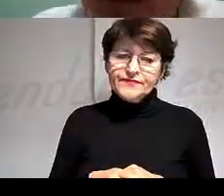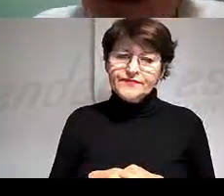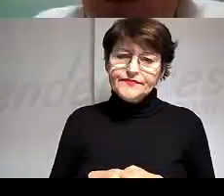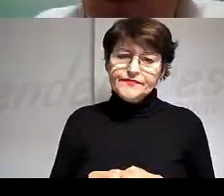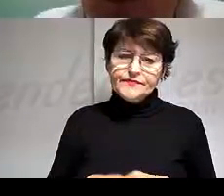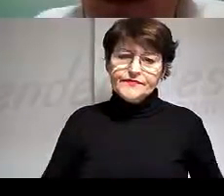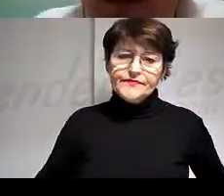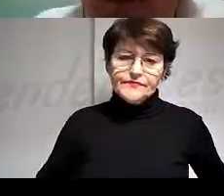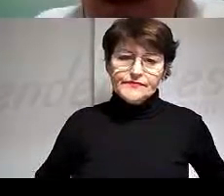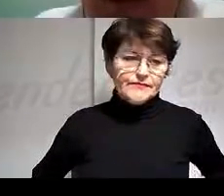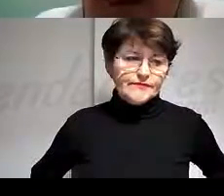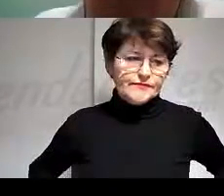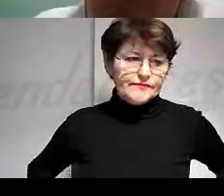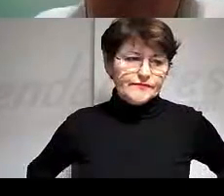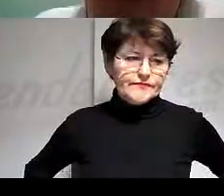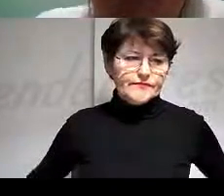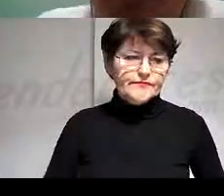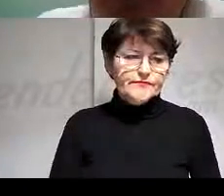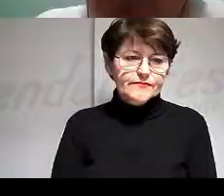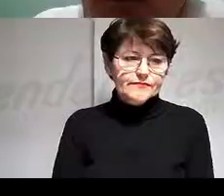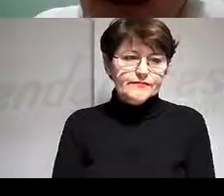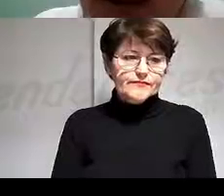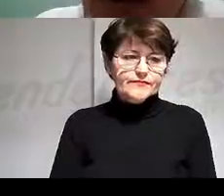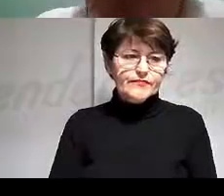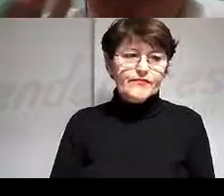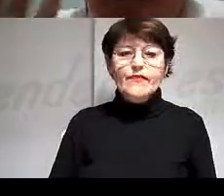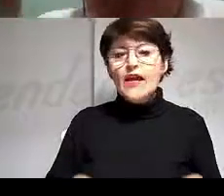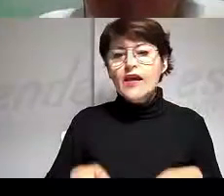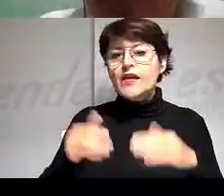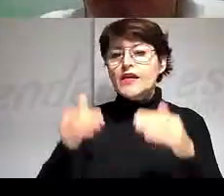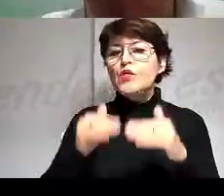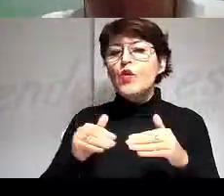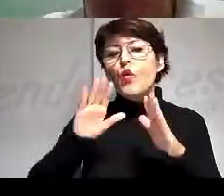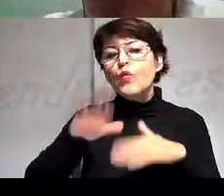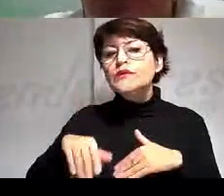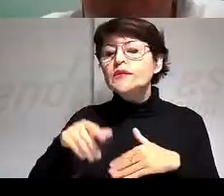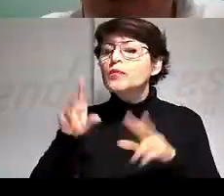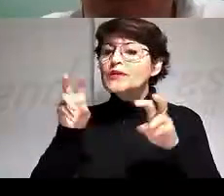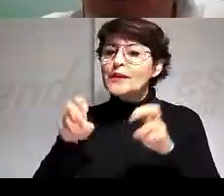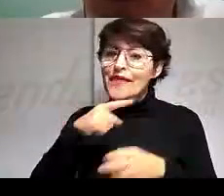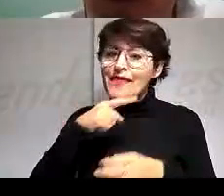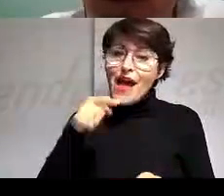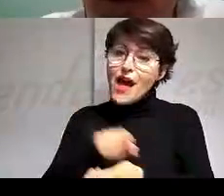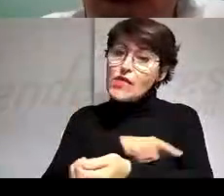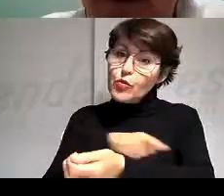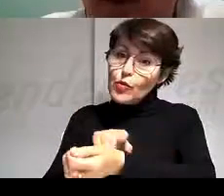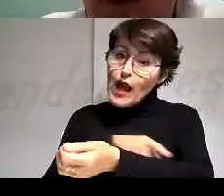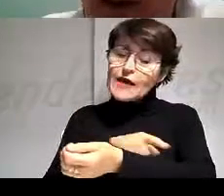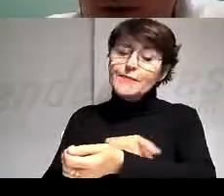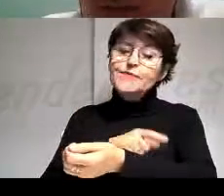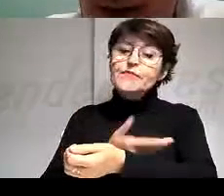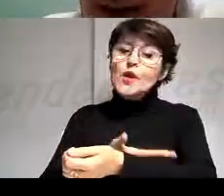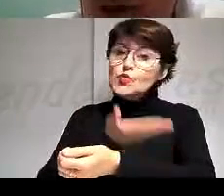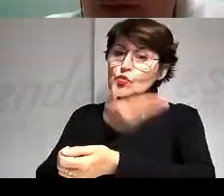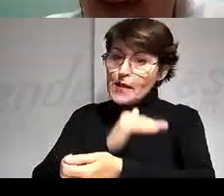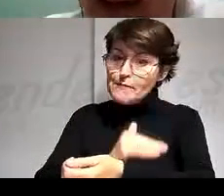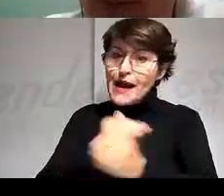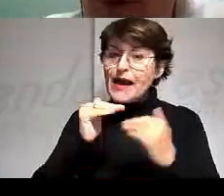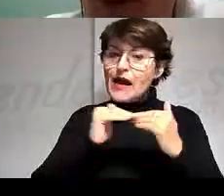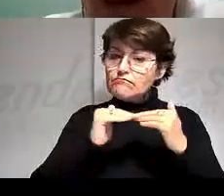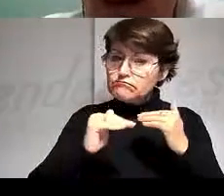nuestro estado de fumador. Y la función glucémica, siempre que utilicemos hidratos de carbono de índice glucémico bajo,